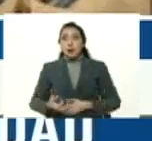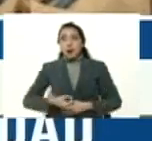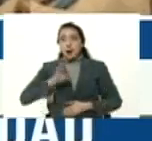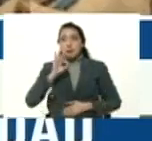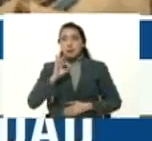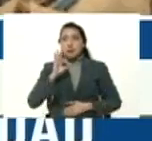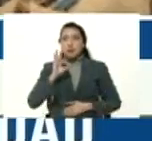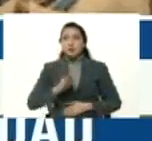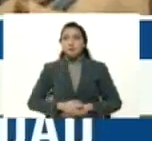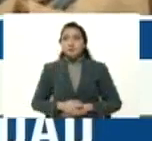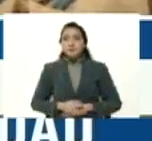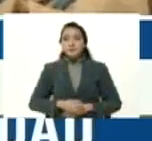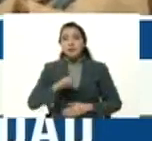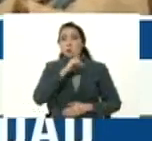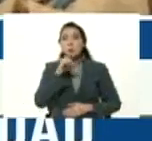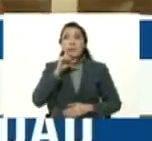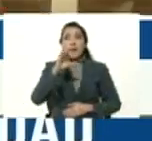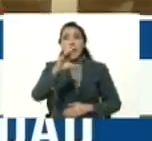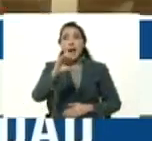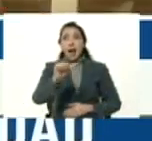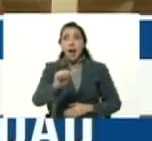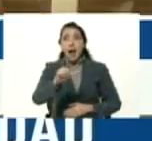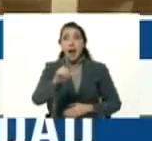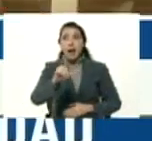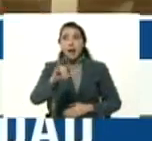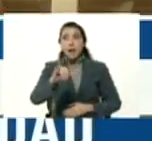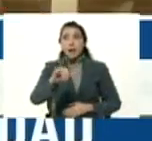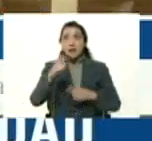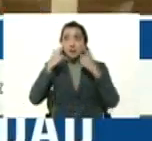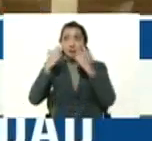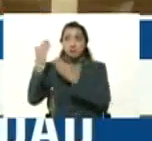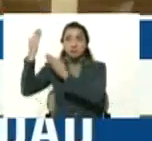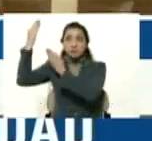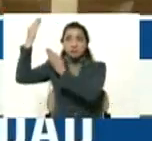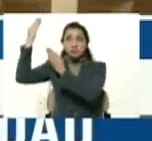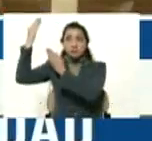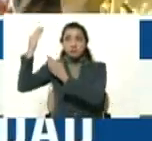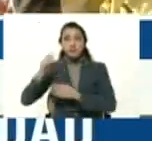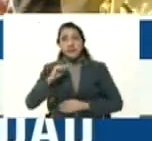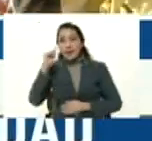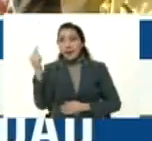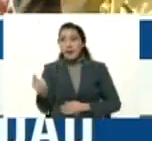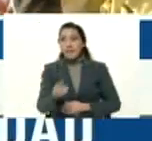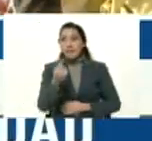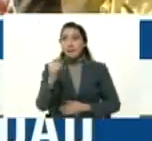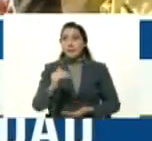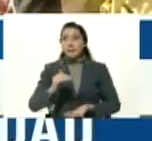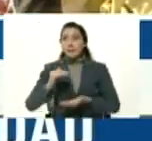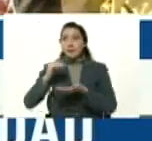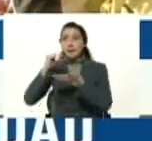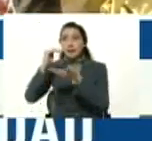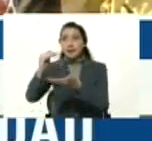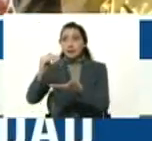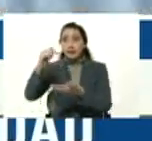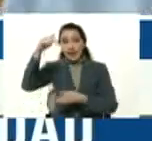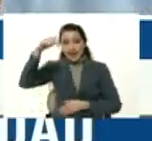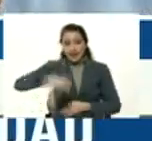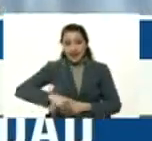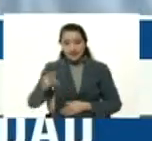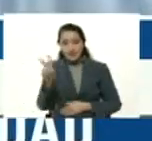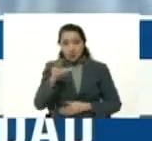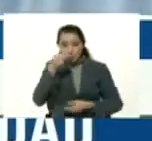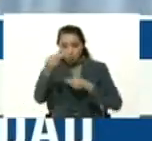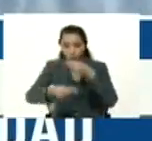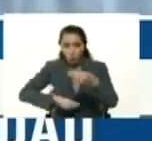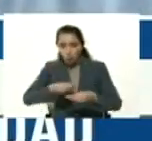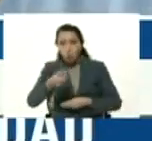aquí está Café Caldi, mira. La primera cápsula de café origen venezolano.